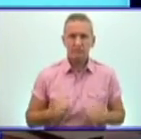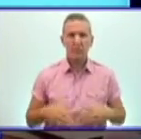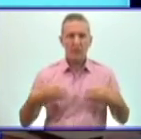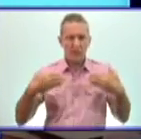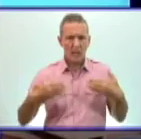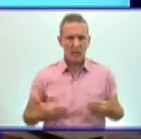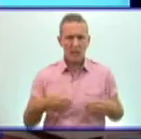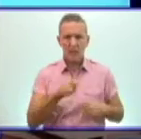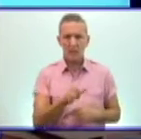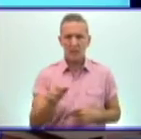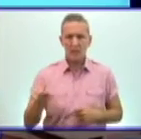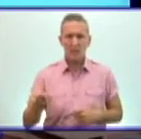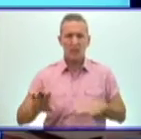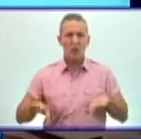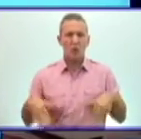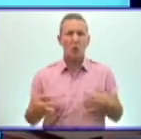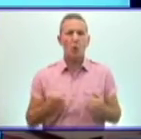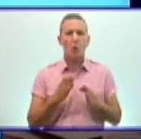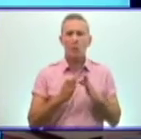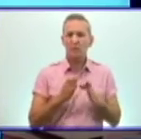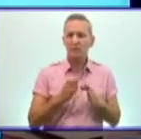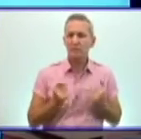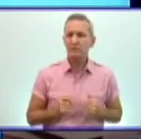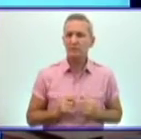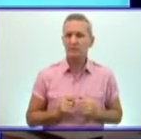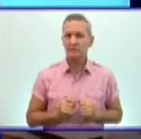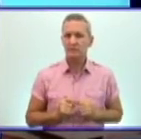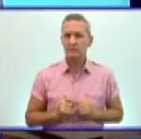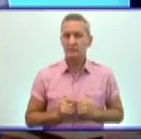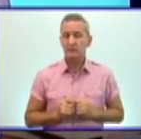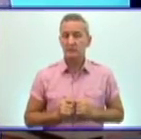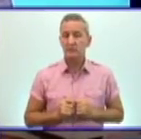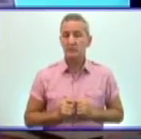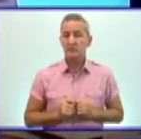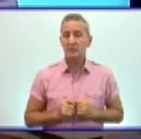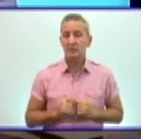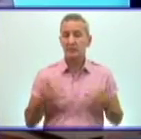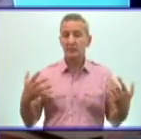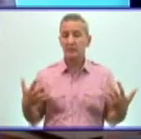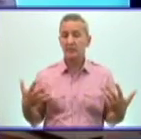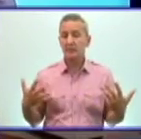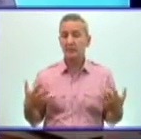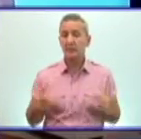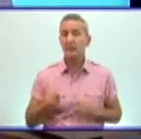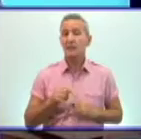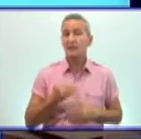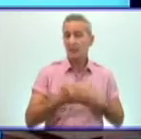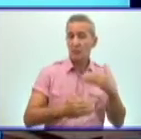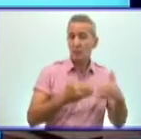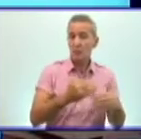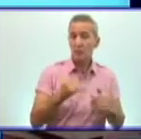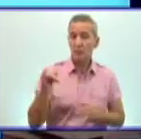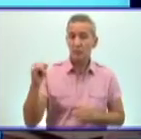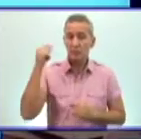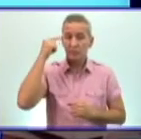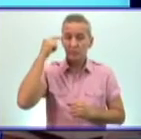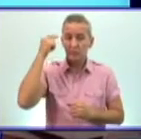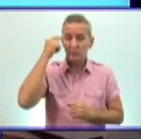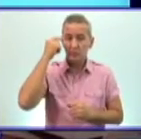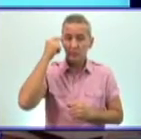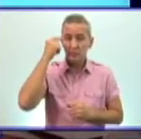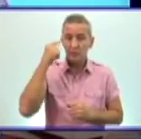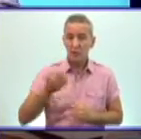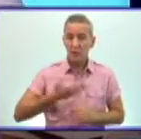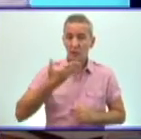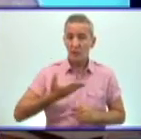cómo funciona. Fíjense cómo la echología tiene que ver con estos procesos ideológicos que expresan